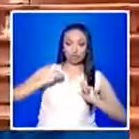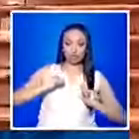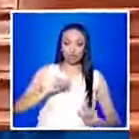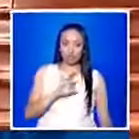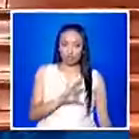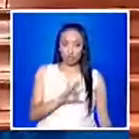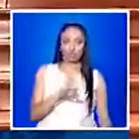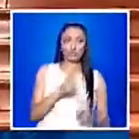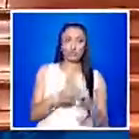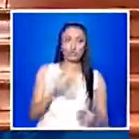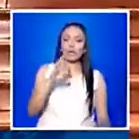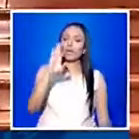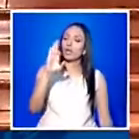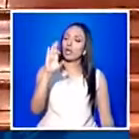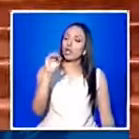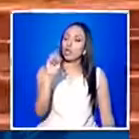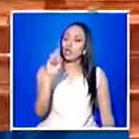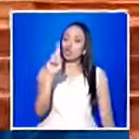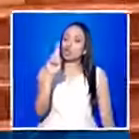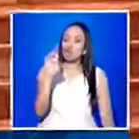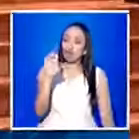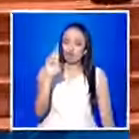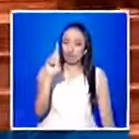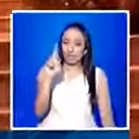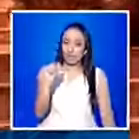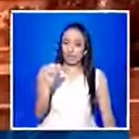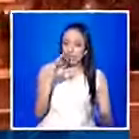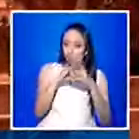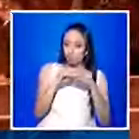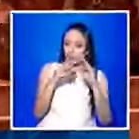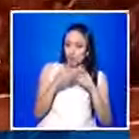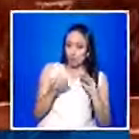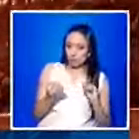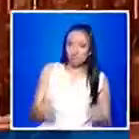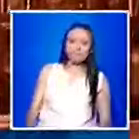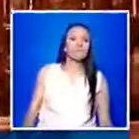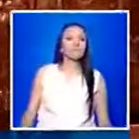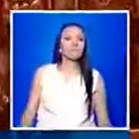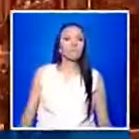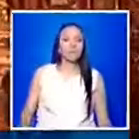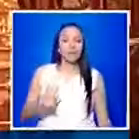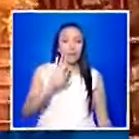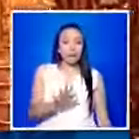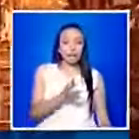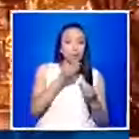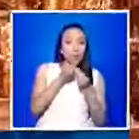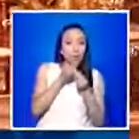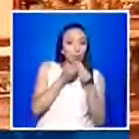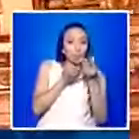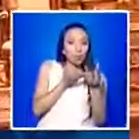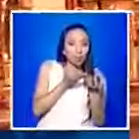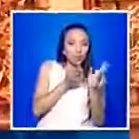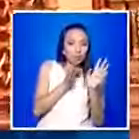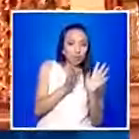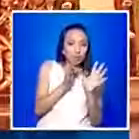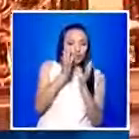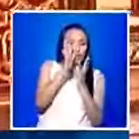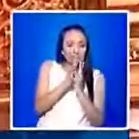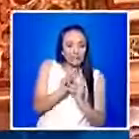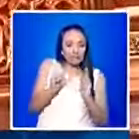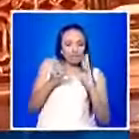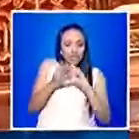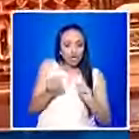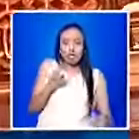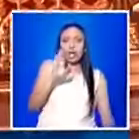de los personajes de esa leyenda acá en el recorrido. Así es, vamos a contar, como te mencionaba, a profundidad esta historia de la